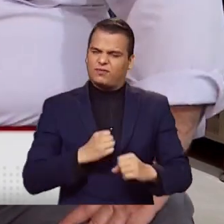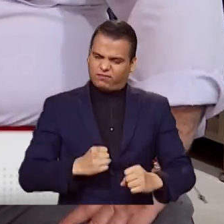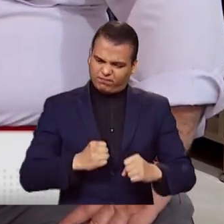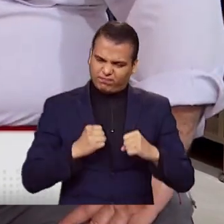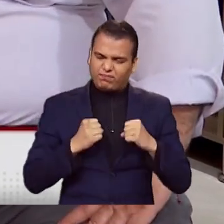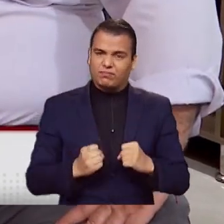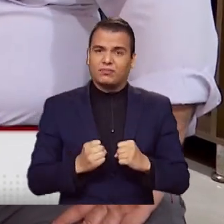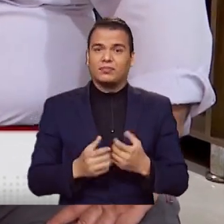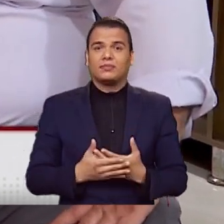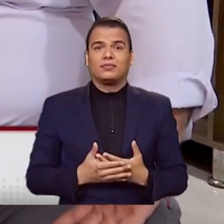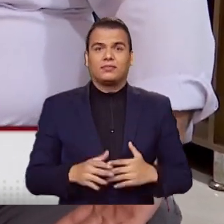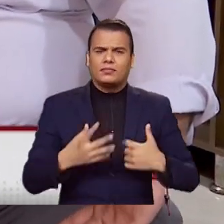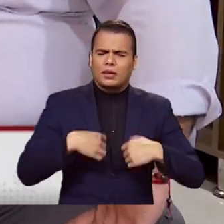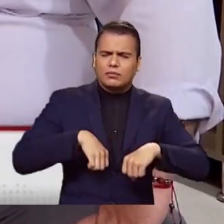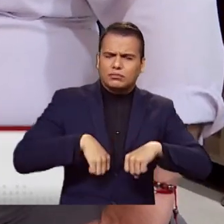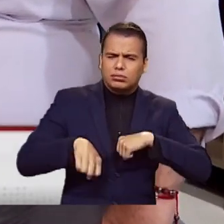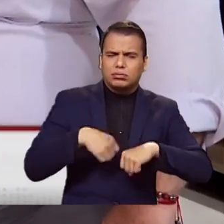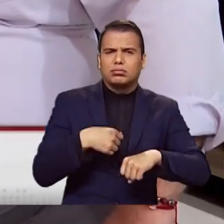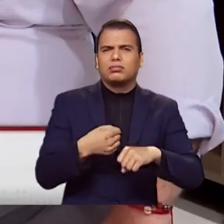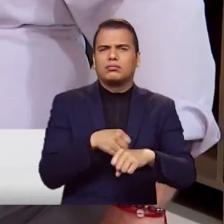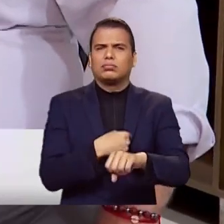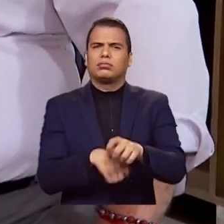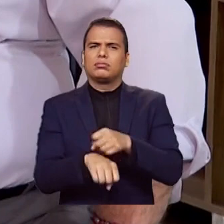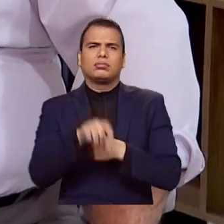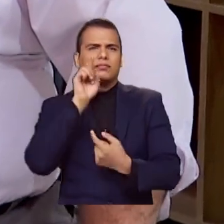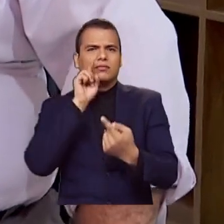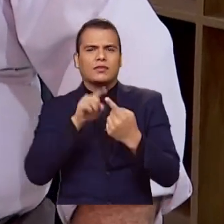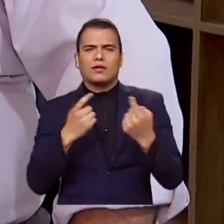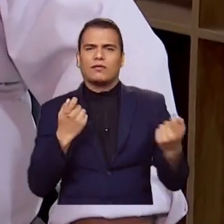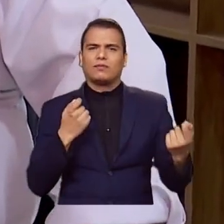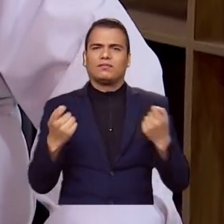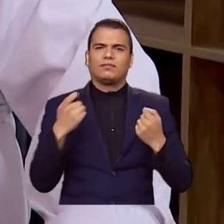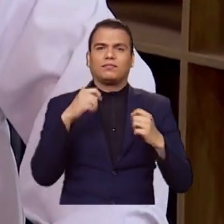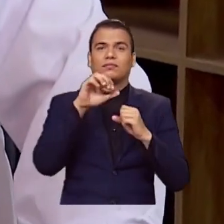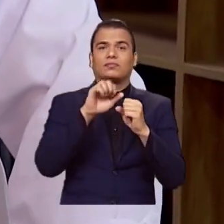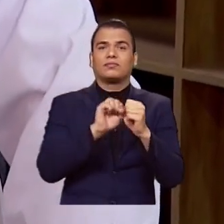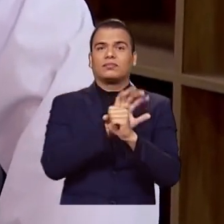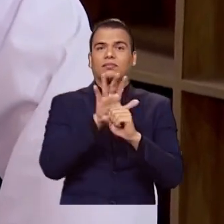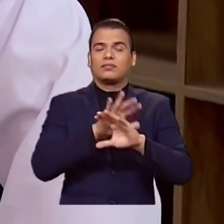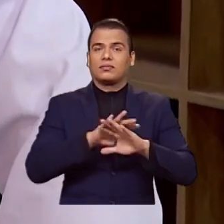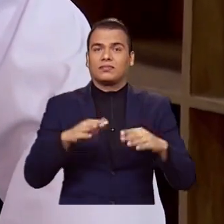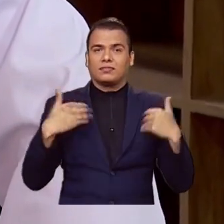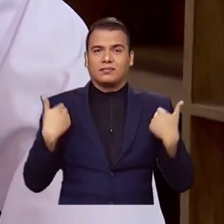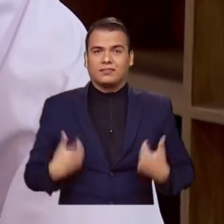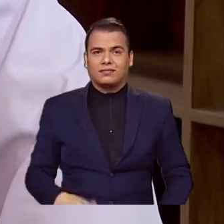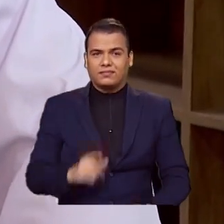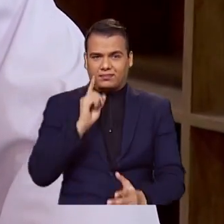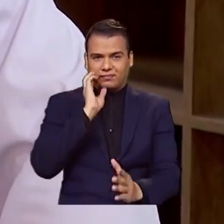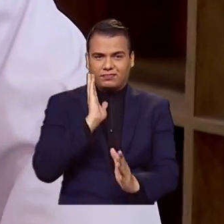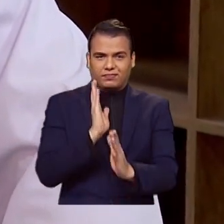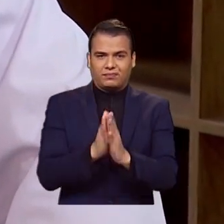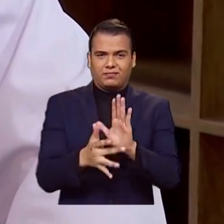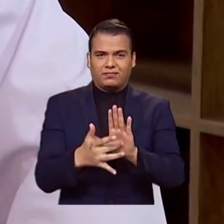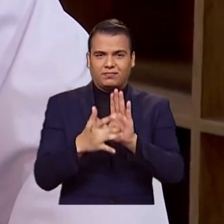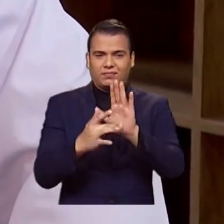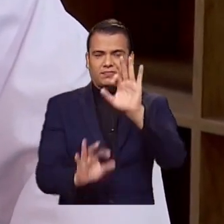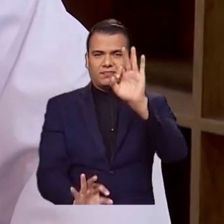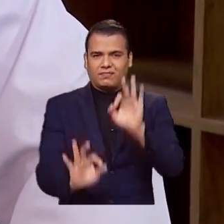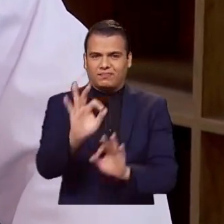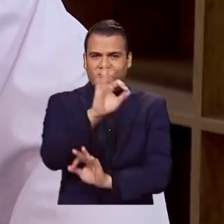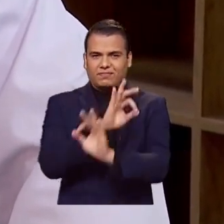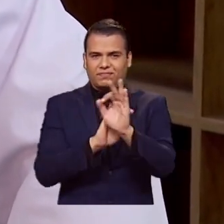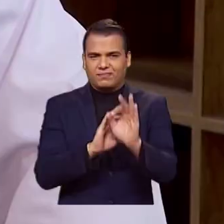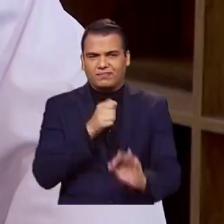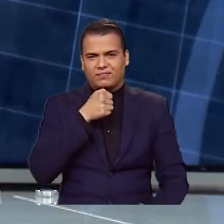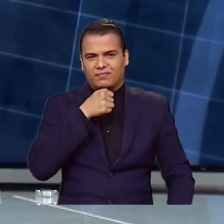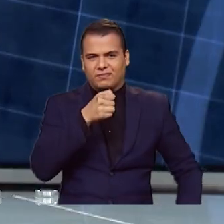adelante en esta contingencia del COVID-19. La información en el norte del Valle, con Oscar López Noguera en Telepacífico Noticias, más cerca